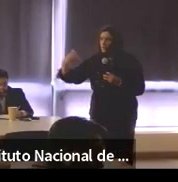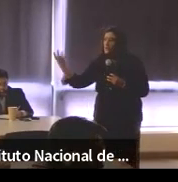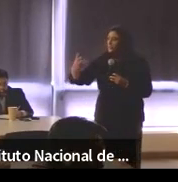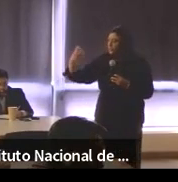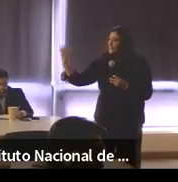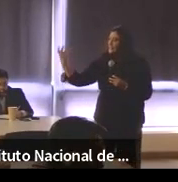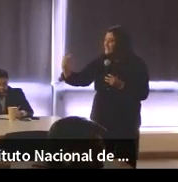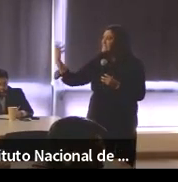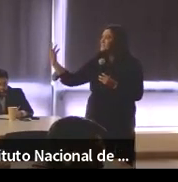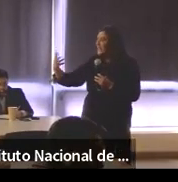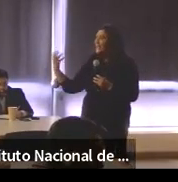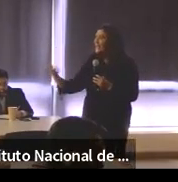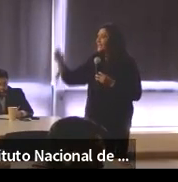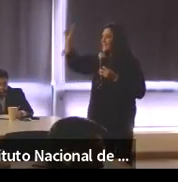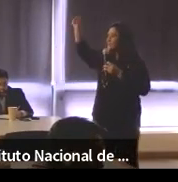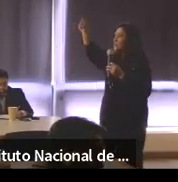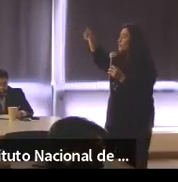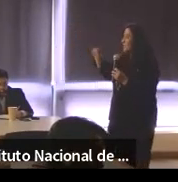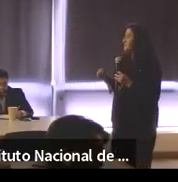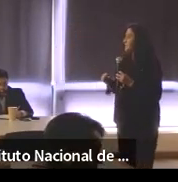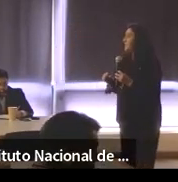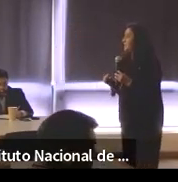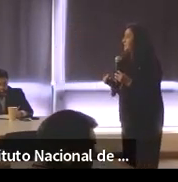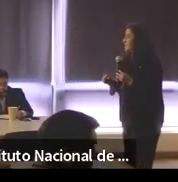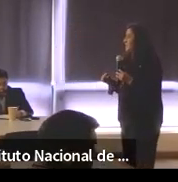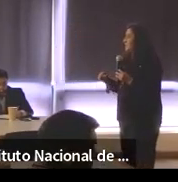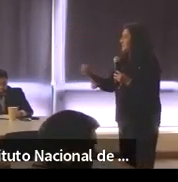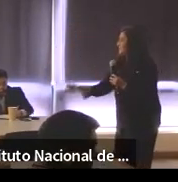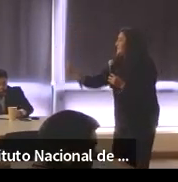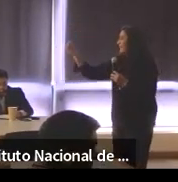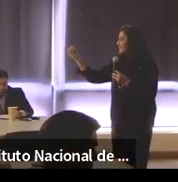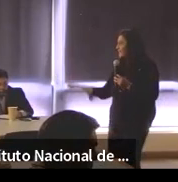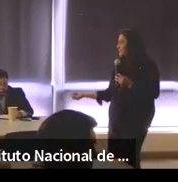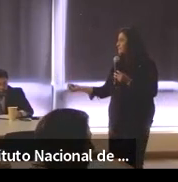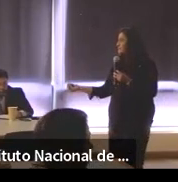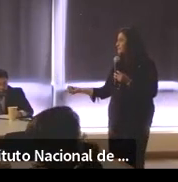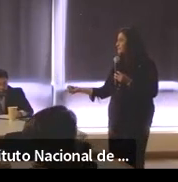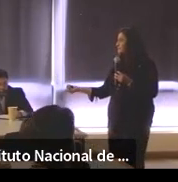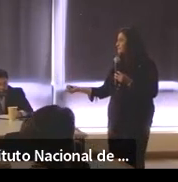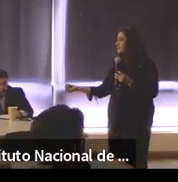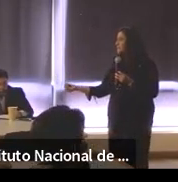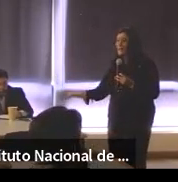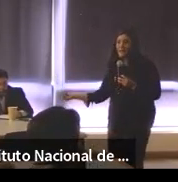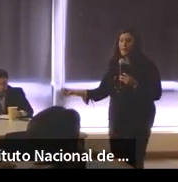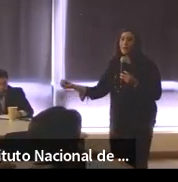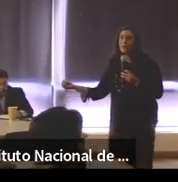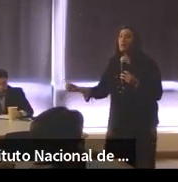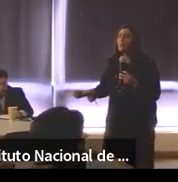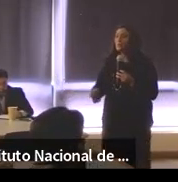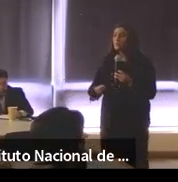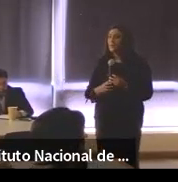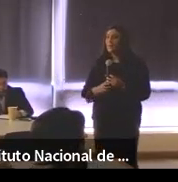ese conflicto que tenga Esa pareja que ya no lo es transgreda la